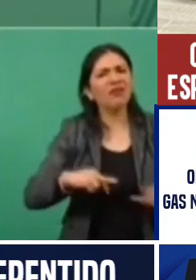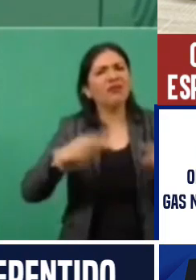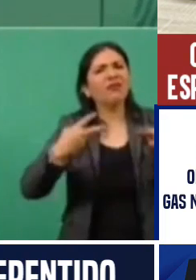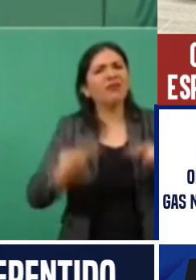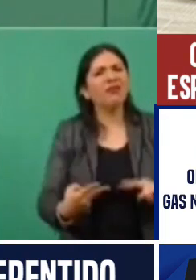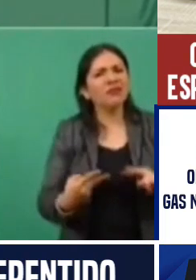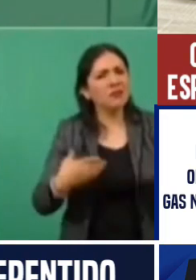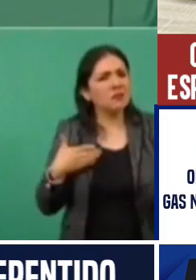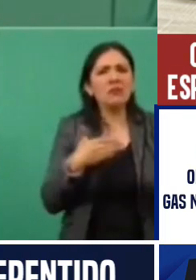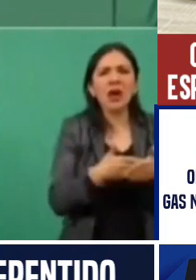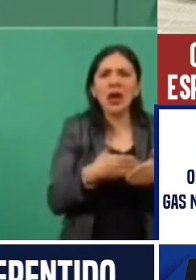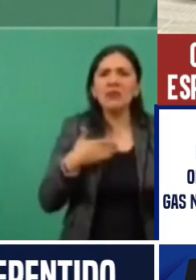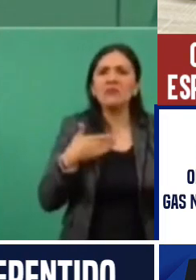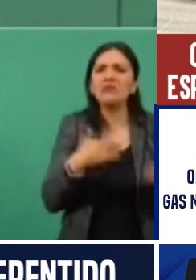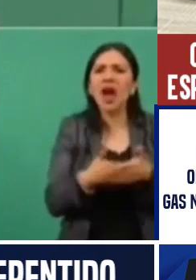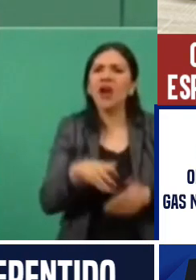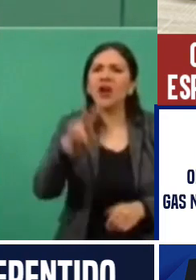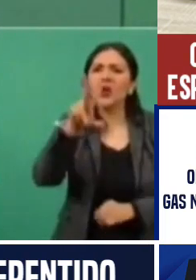se oponga.